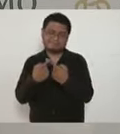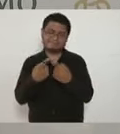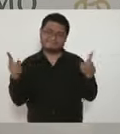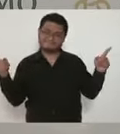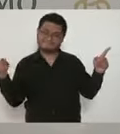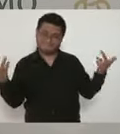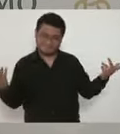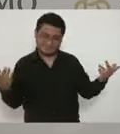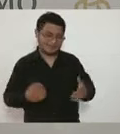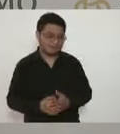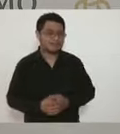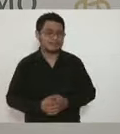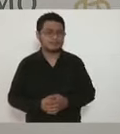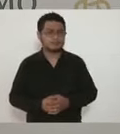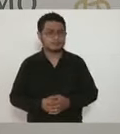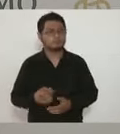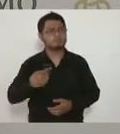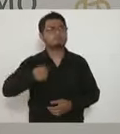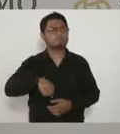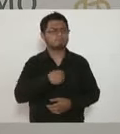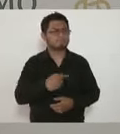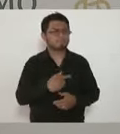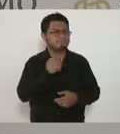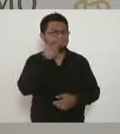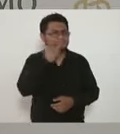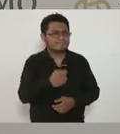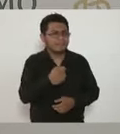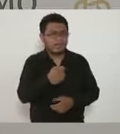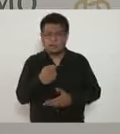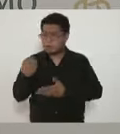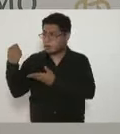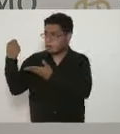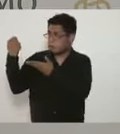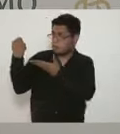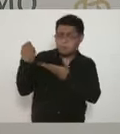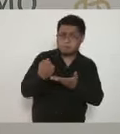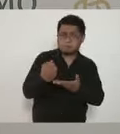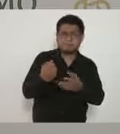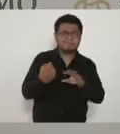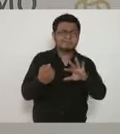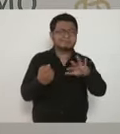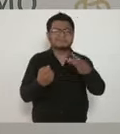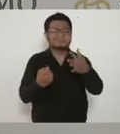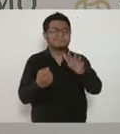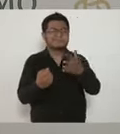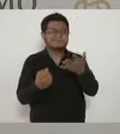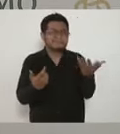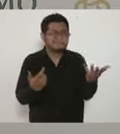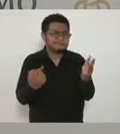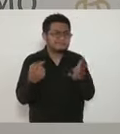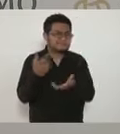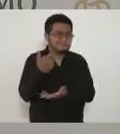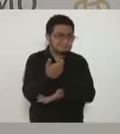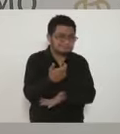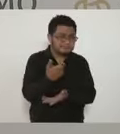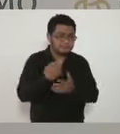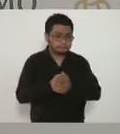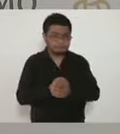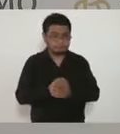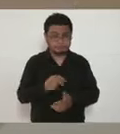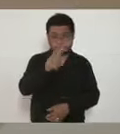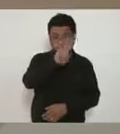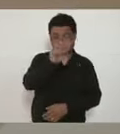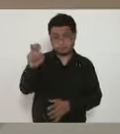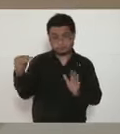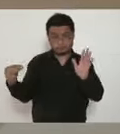Estamos hablando de una inversión solo en el Tren Maya de alrededor de